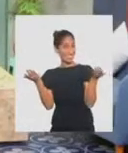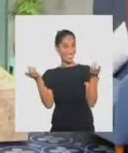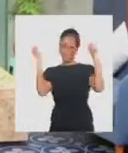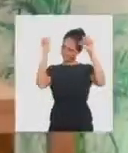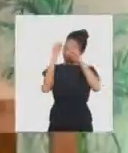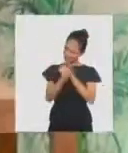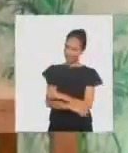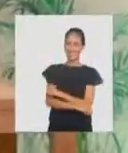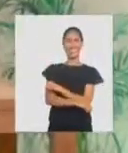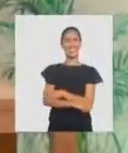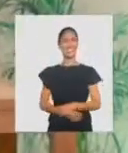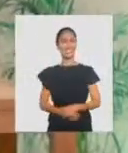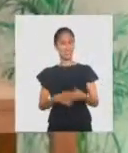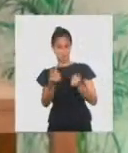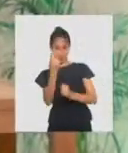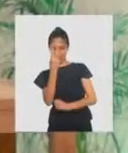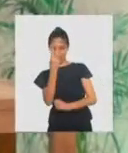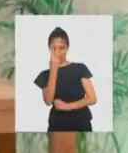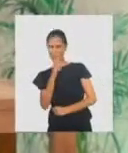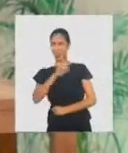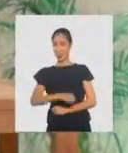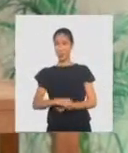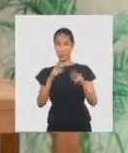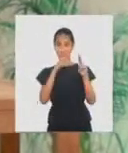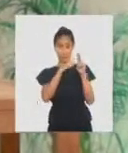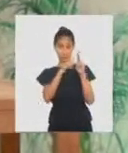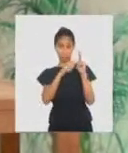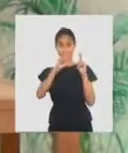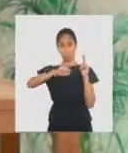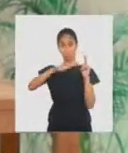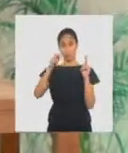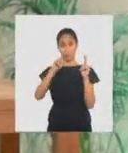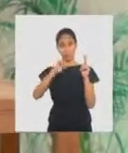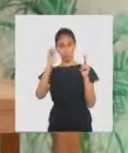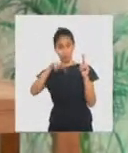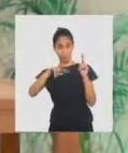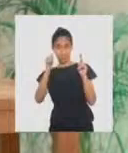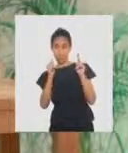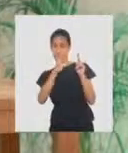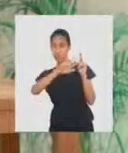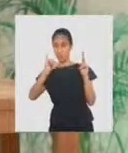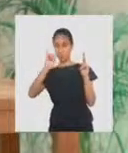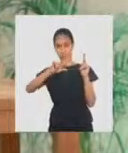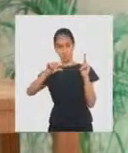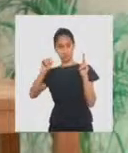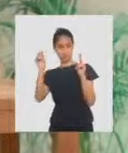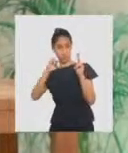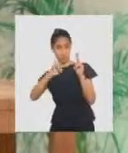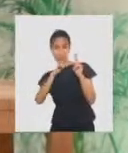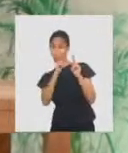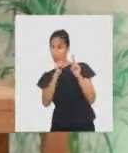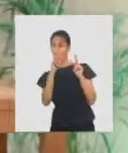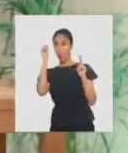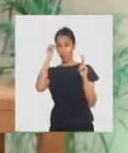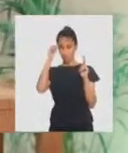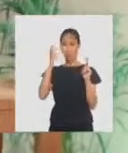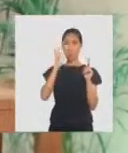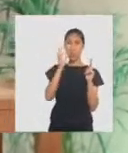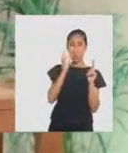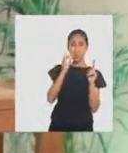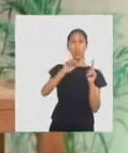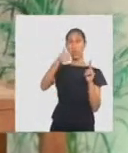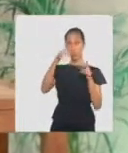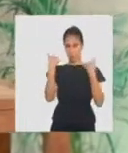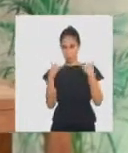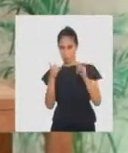aprenderás. Así es. Veamos ahora si Sarina y Yari realmente recuerdan las frases importantes en inglés con